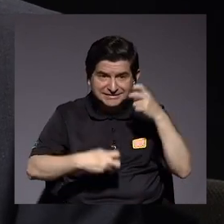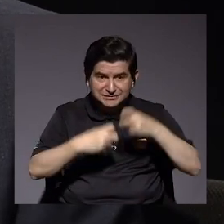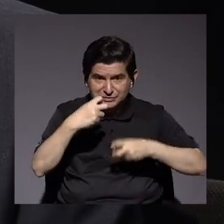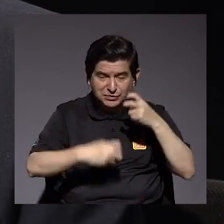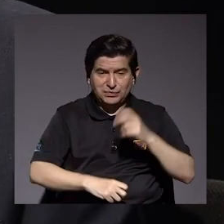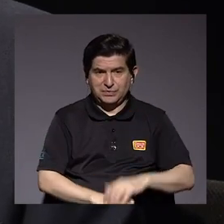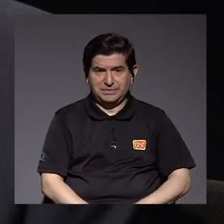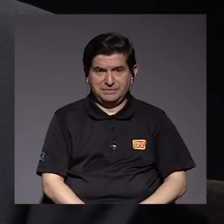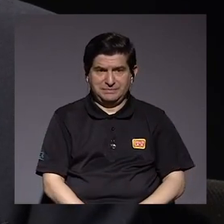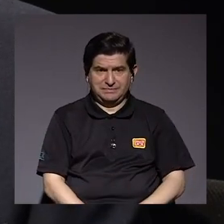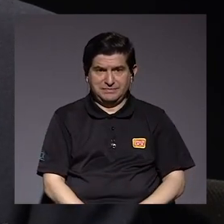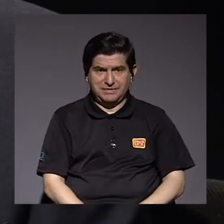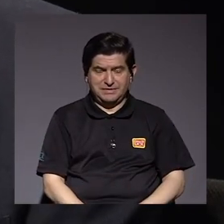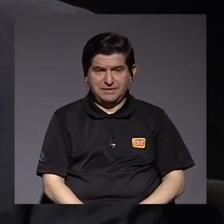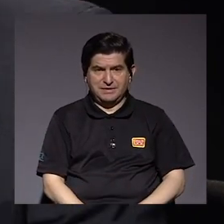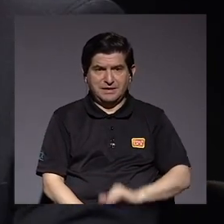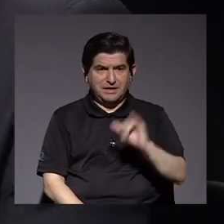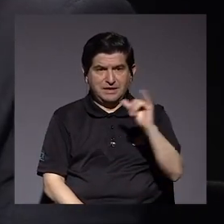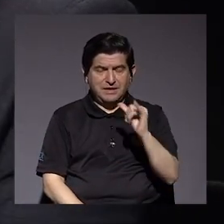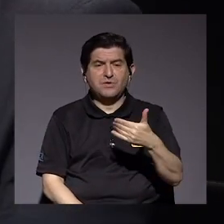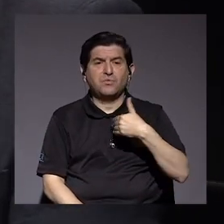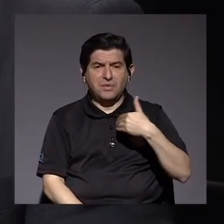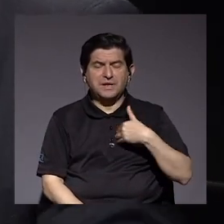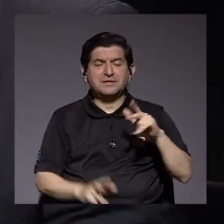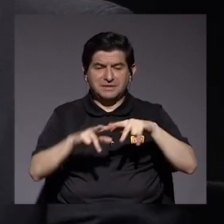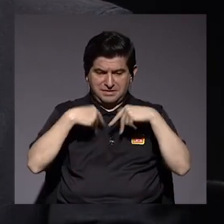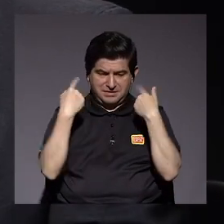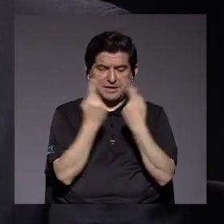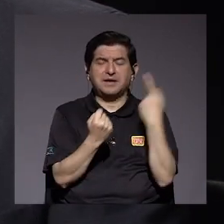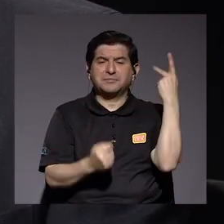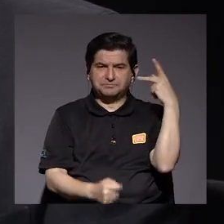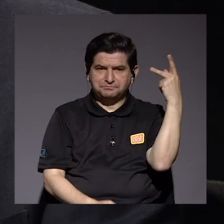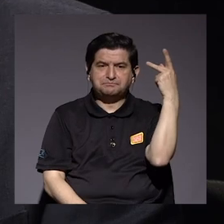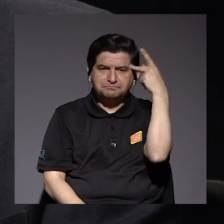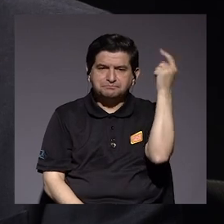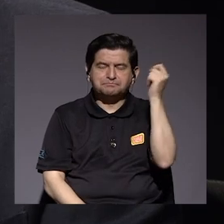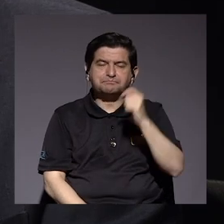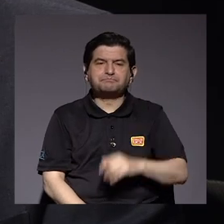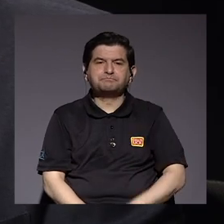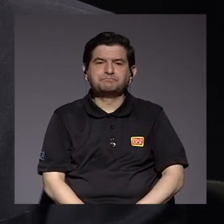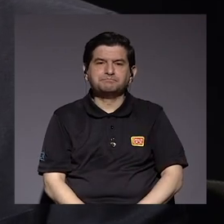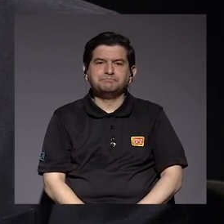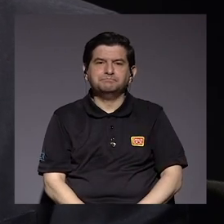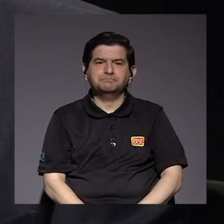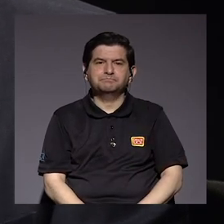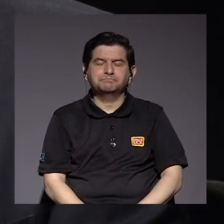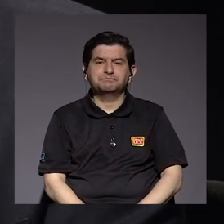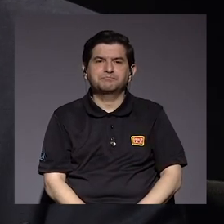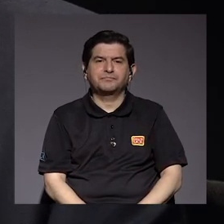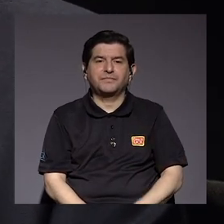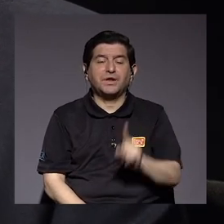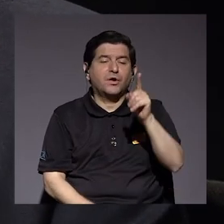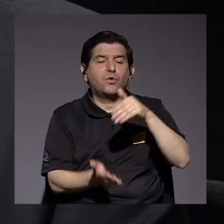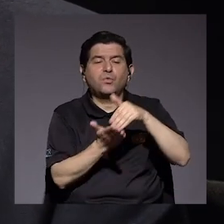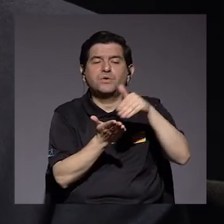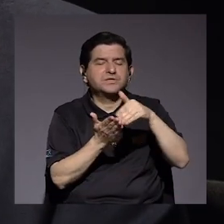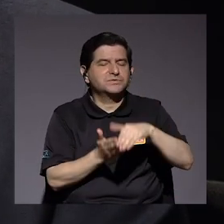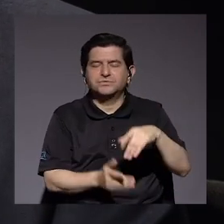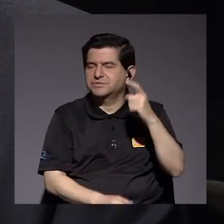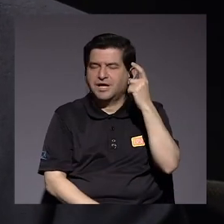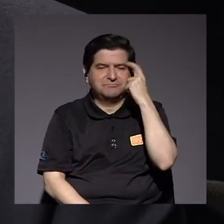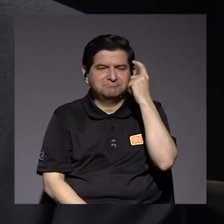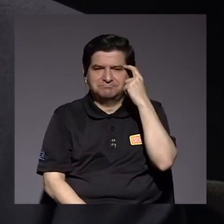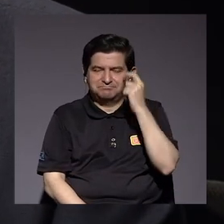ese problema es que el que también han aparecido los partidos políticos este una